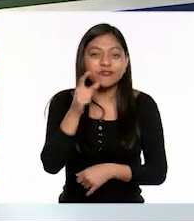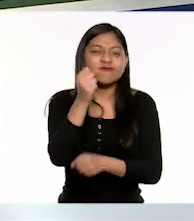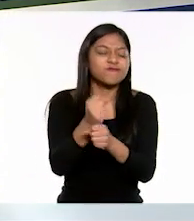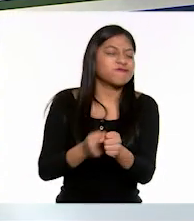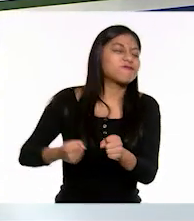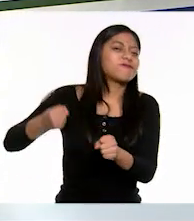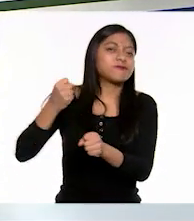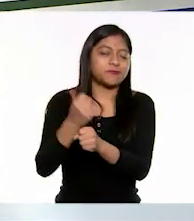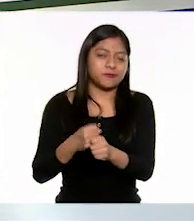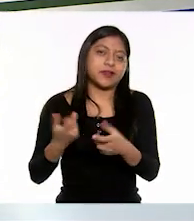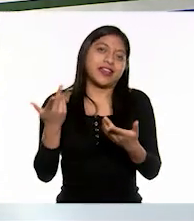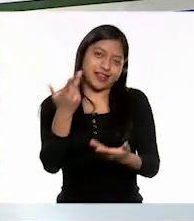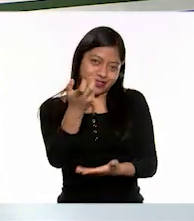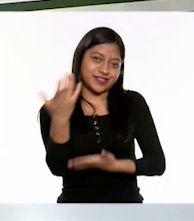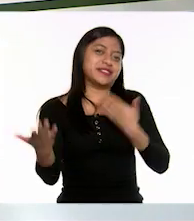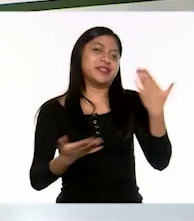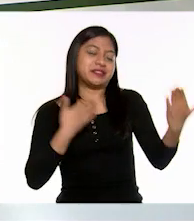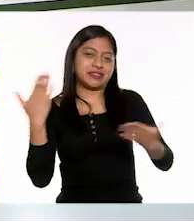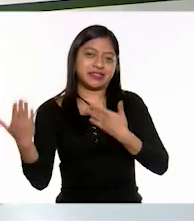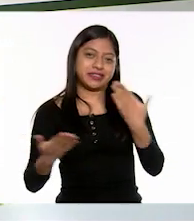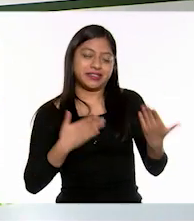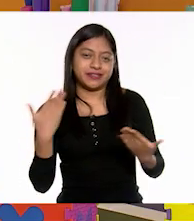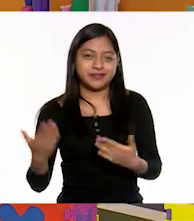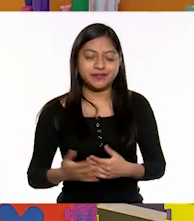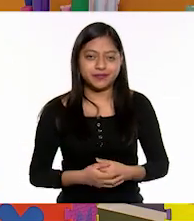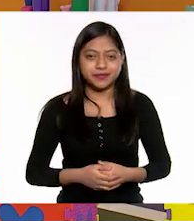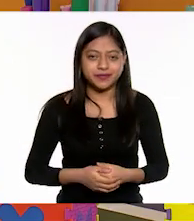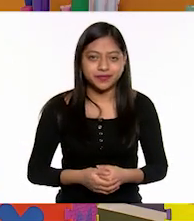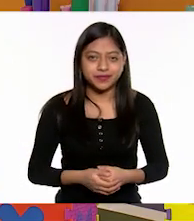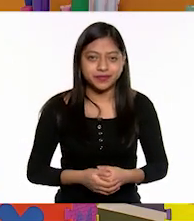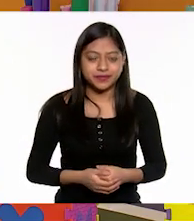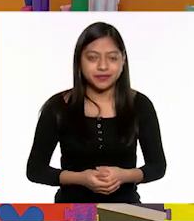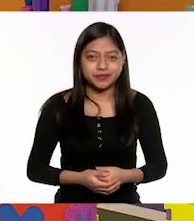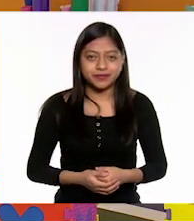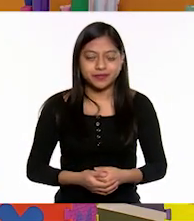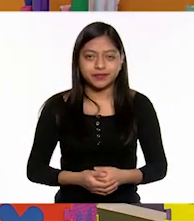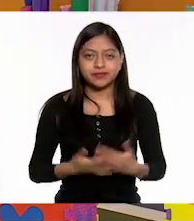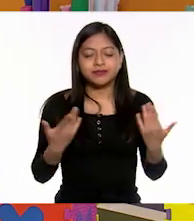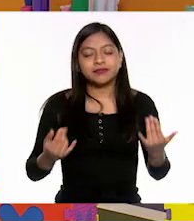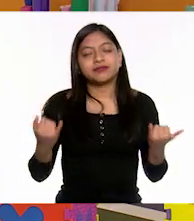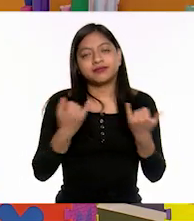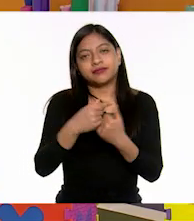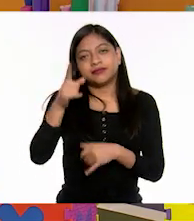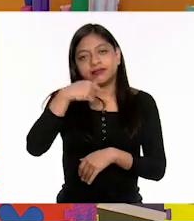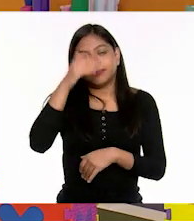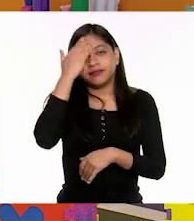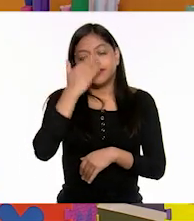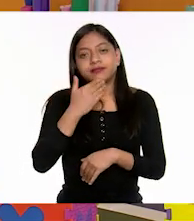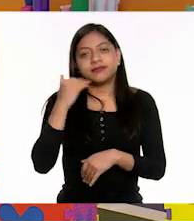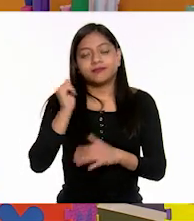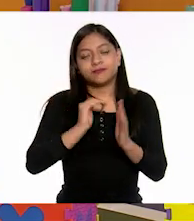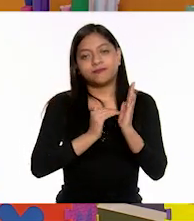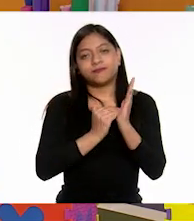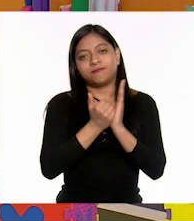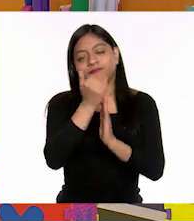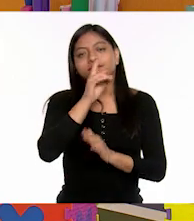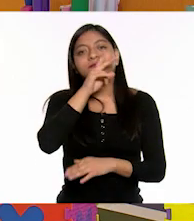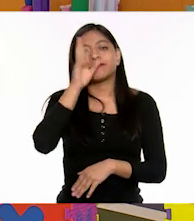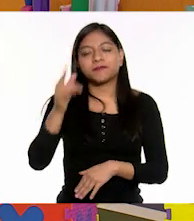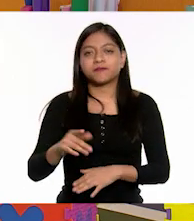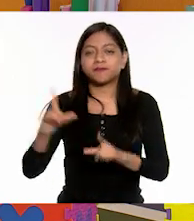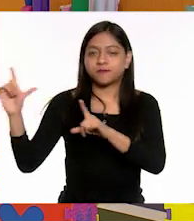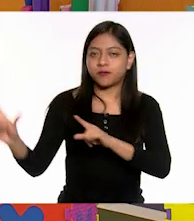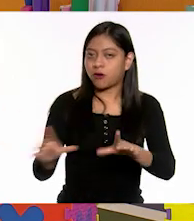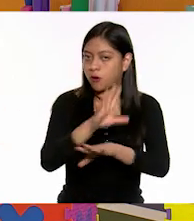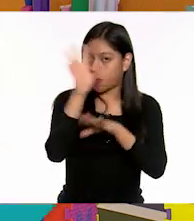práctica de práctica y nos ayuda a ser más hábiles y así quedaría nuestro cuadro